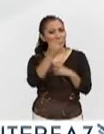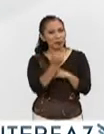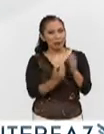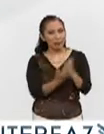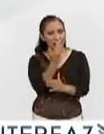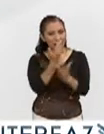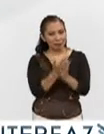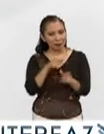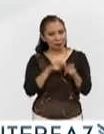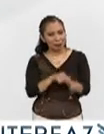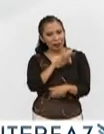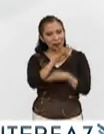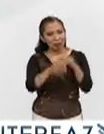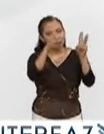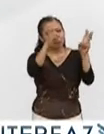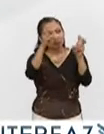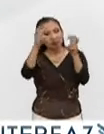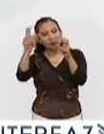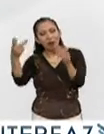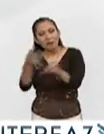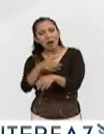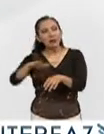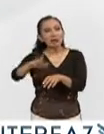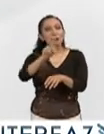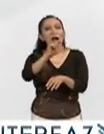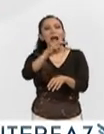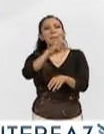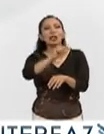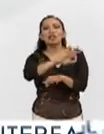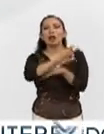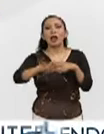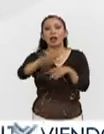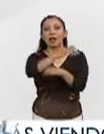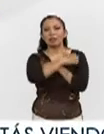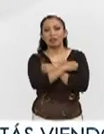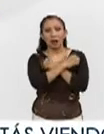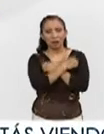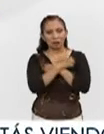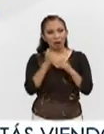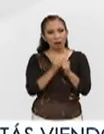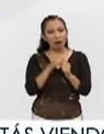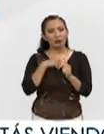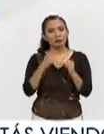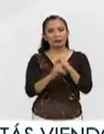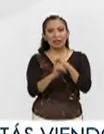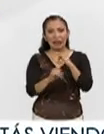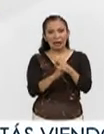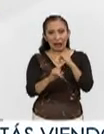mañana y sigan todos los detalles de lo que sucede en los Panamericanos y en todo el sector educativo a través de las